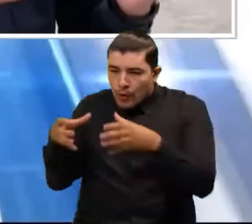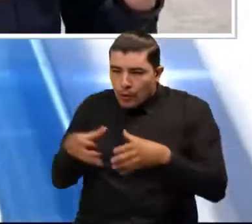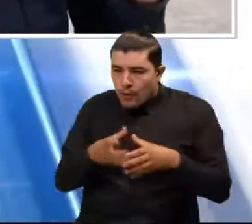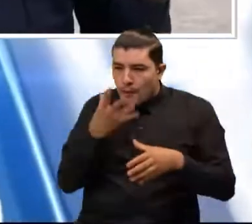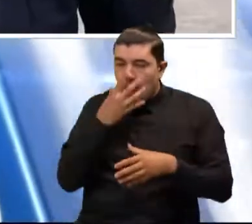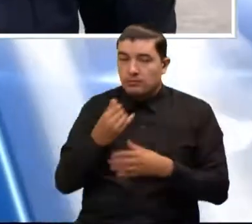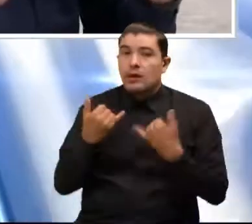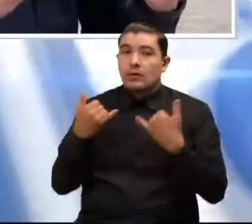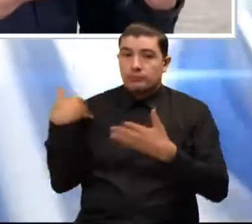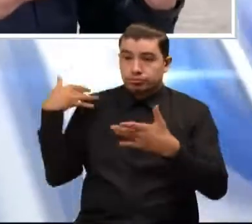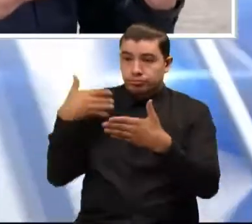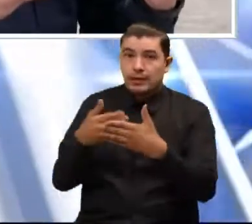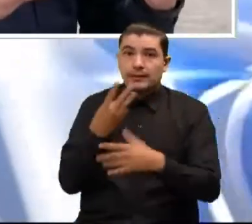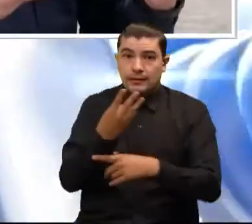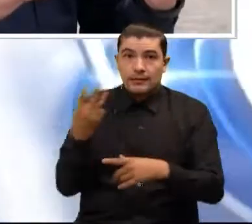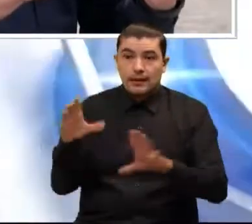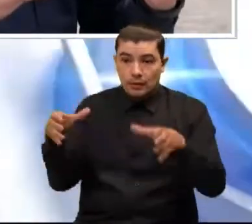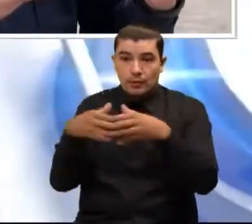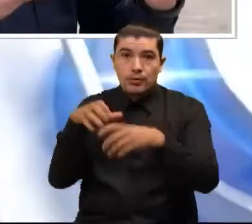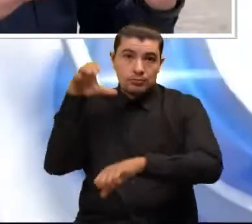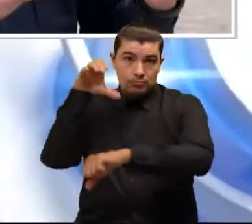Un trabajo